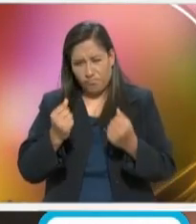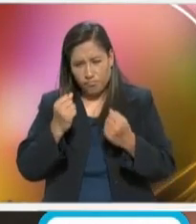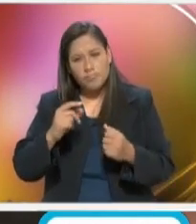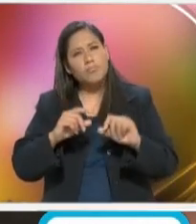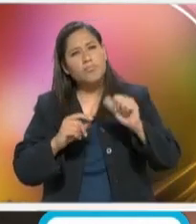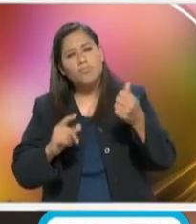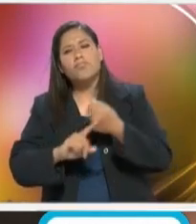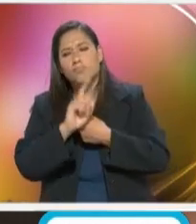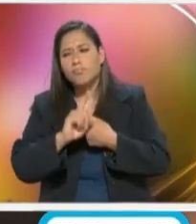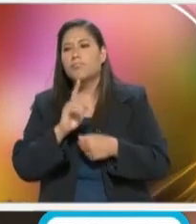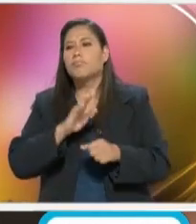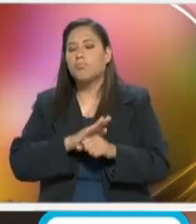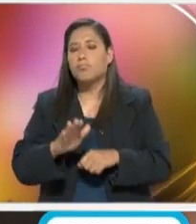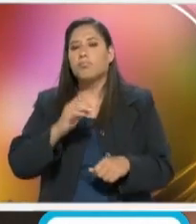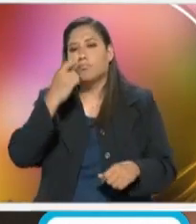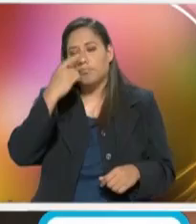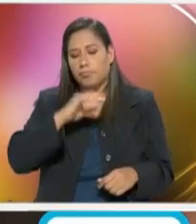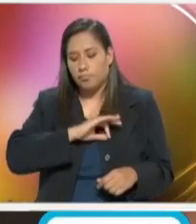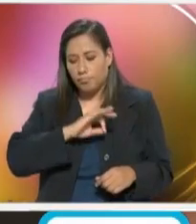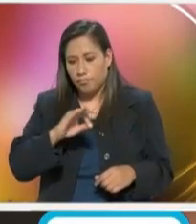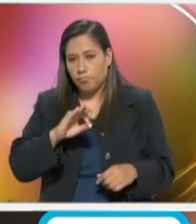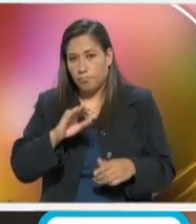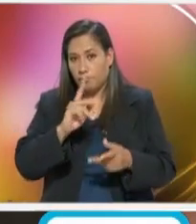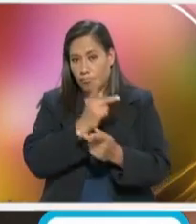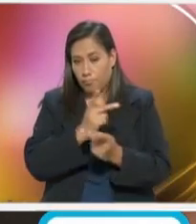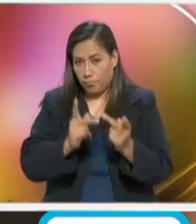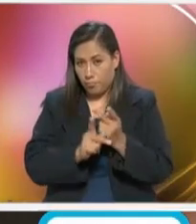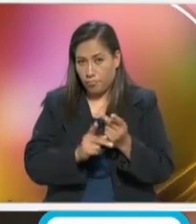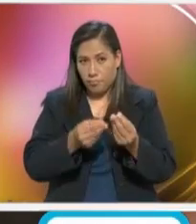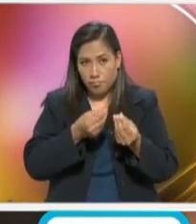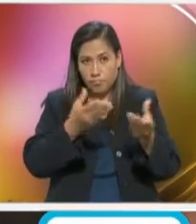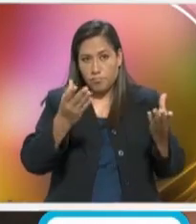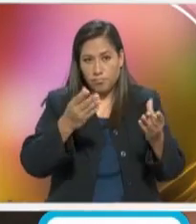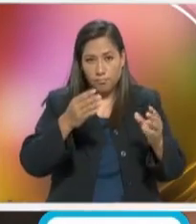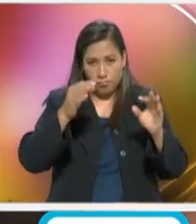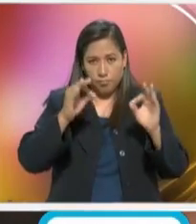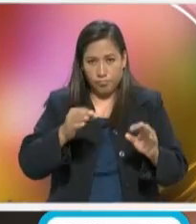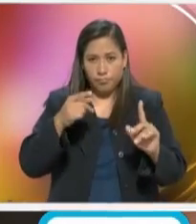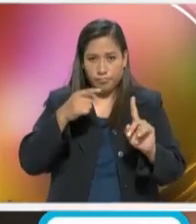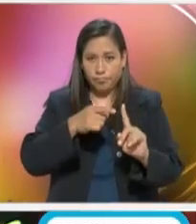obstáculos te puedes encontrar para poder llevar pues este proyecto a su finalidad?